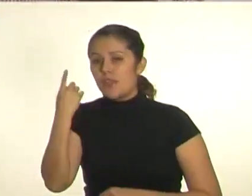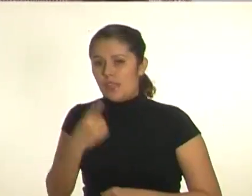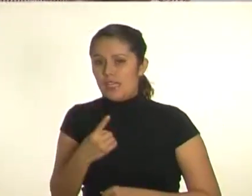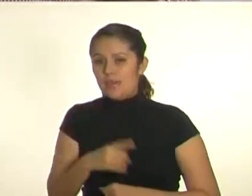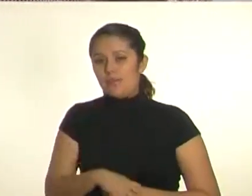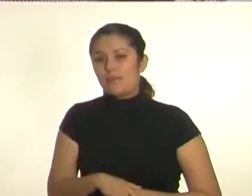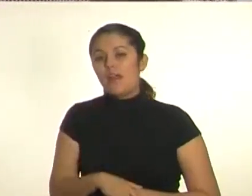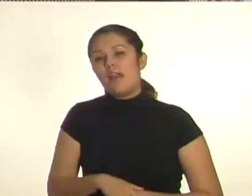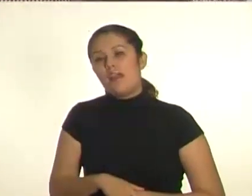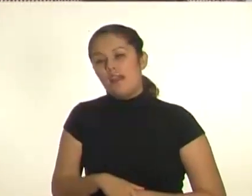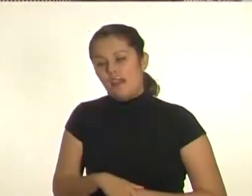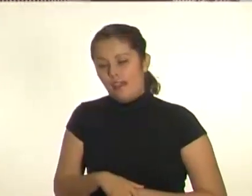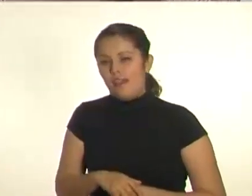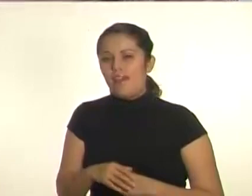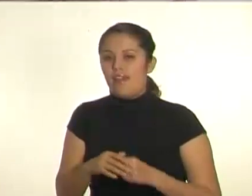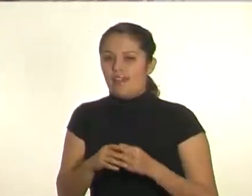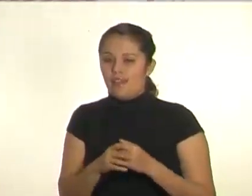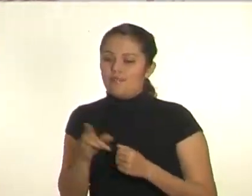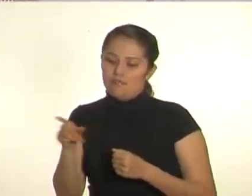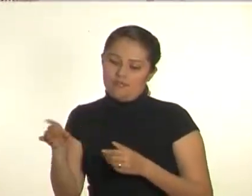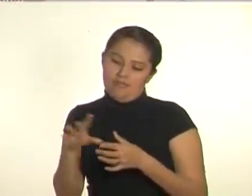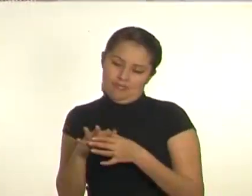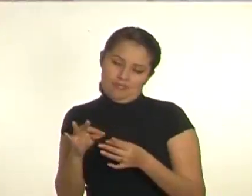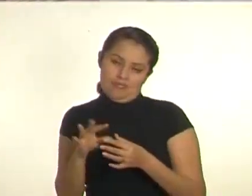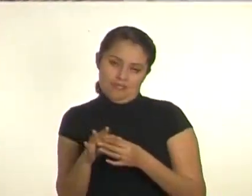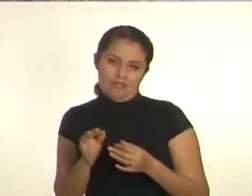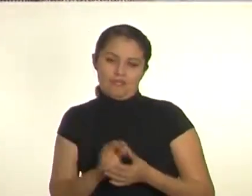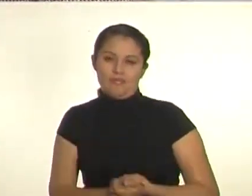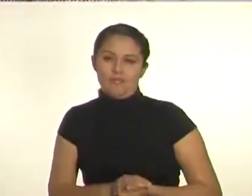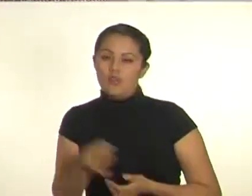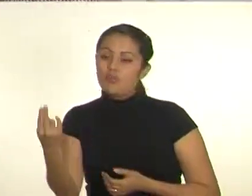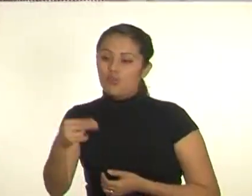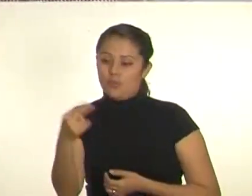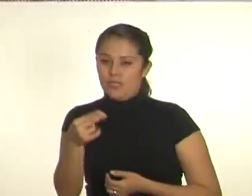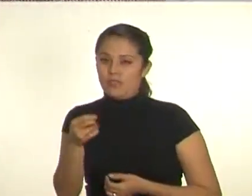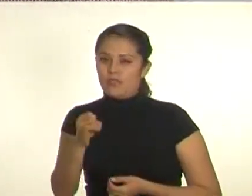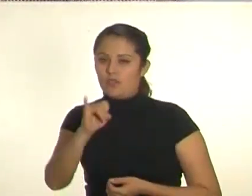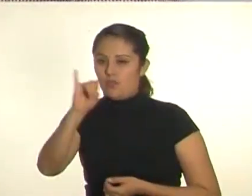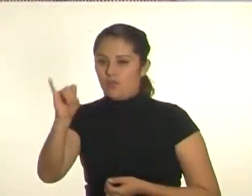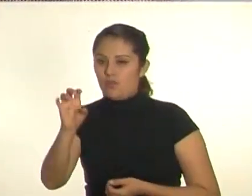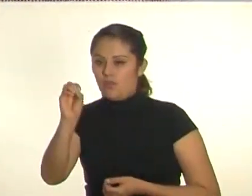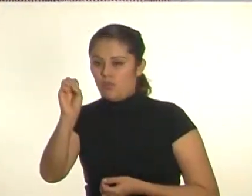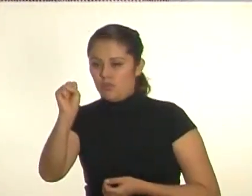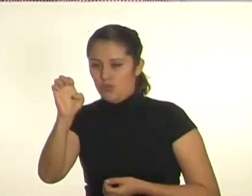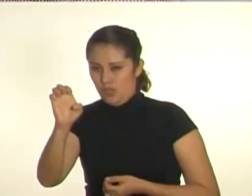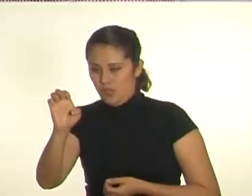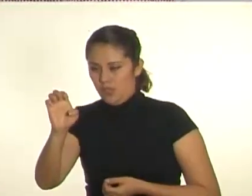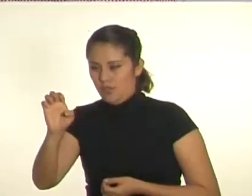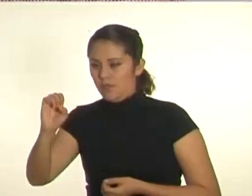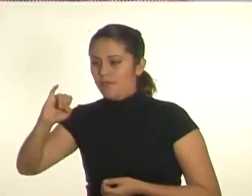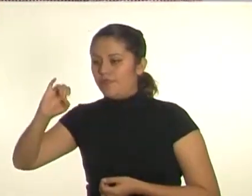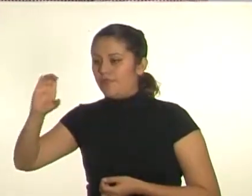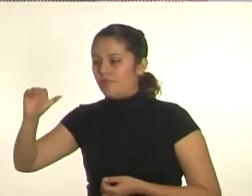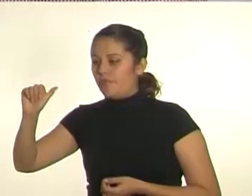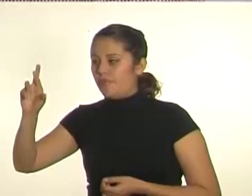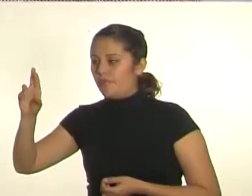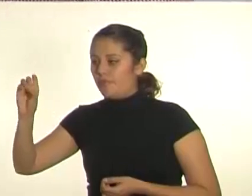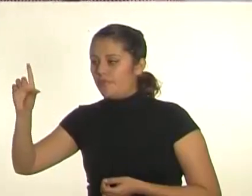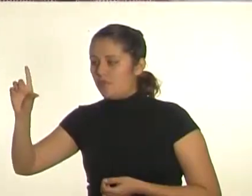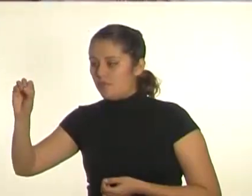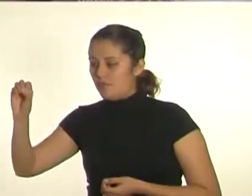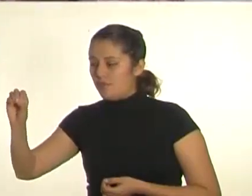la explicación del tema. Los nombres son José, Carlos y